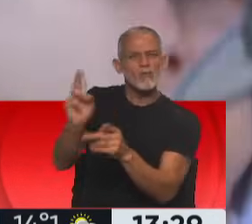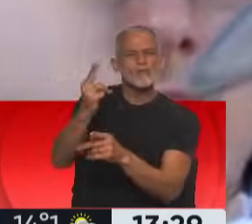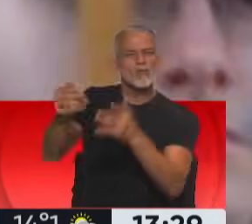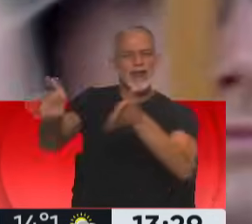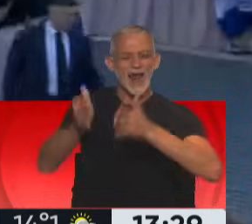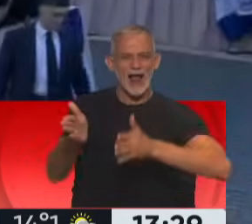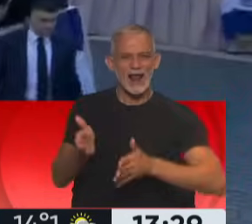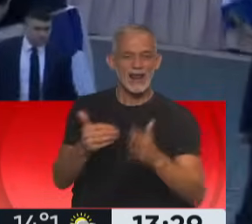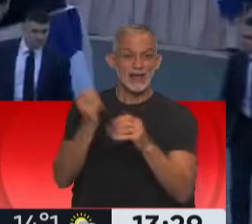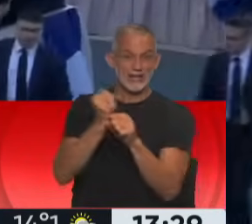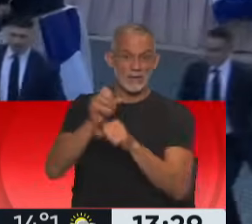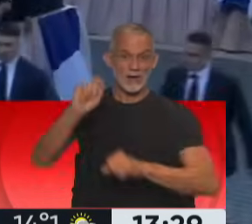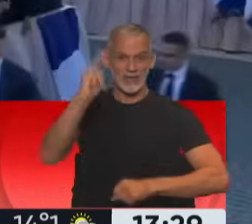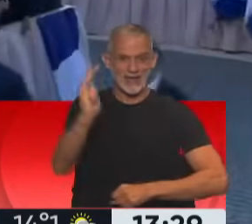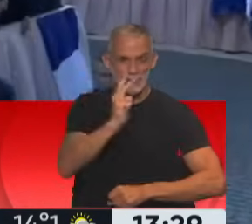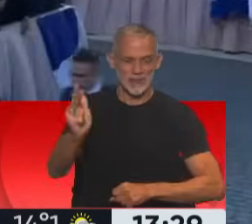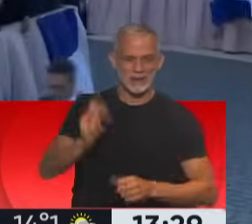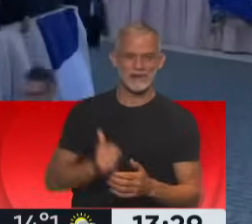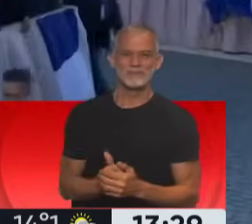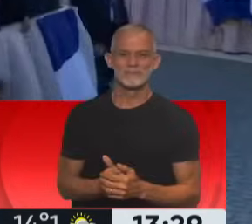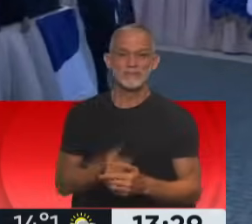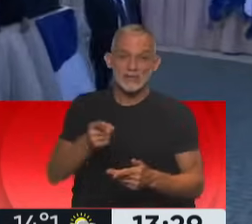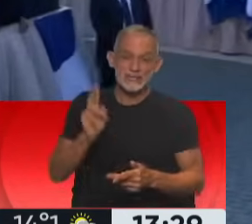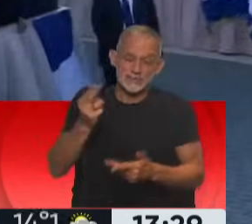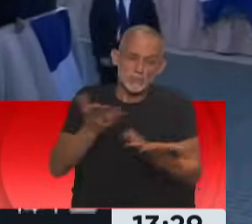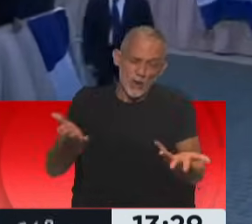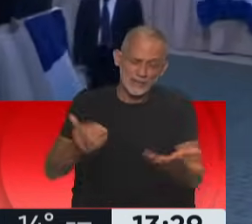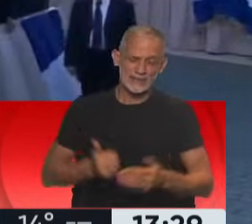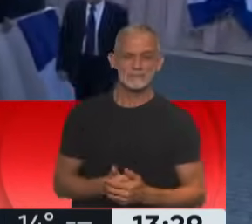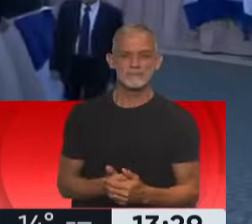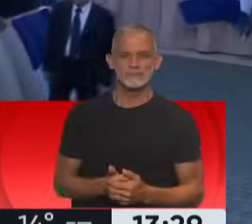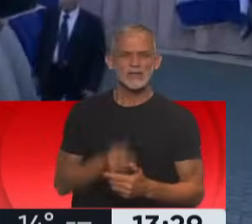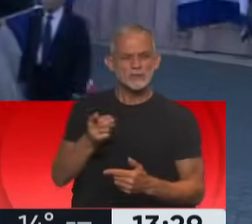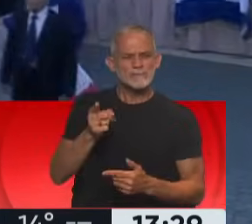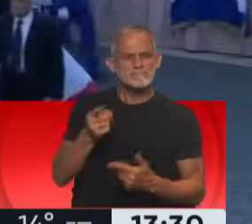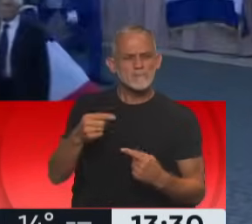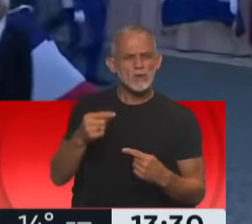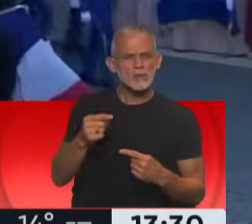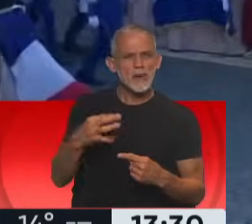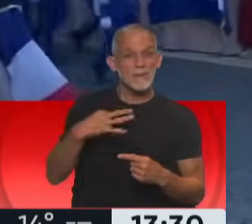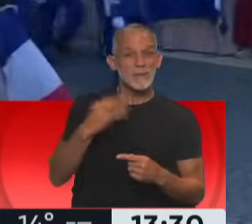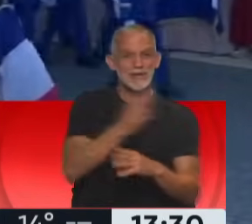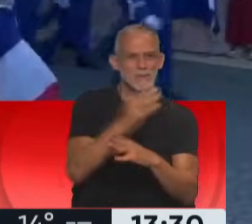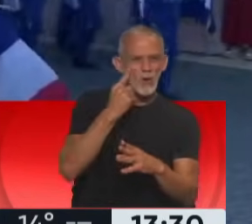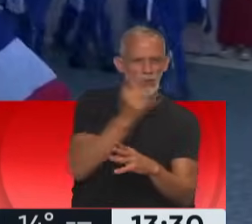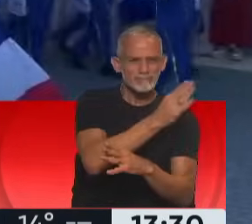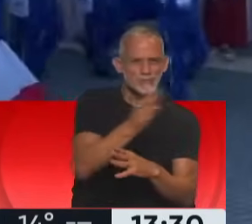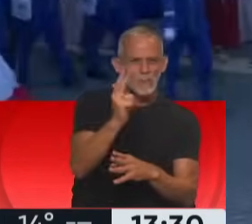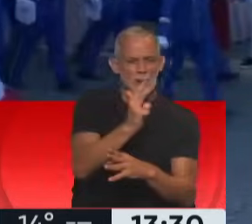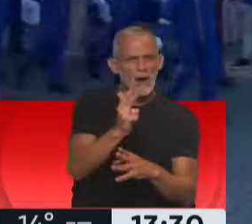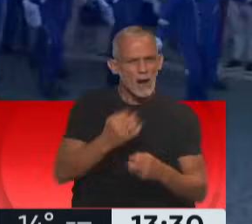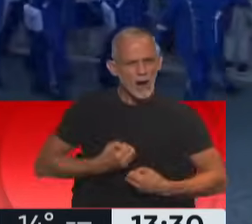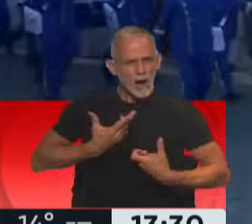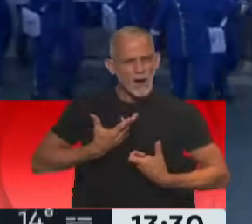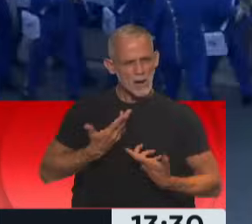la obra de un papa lamentablemente se ve en su muerte, ¿no? Sí. Lo que en vida permitió generar